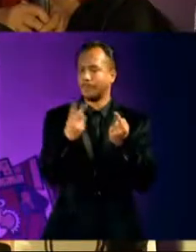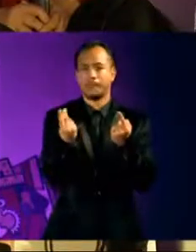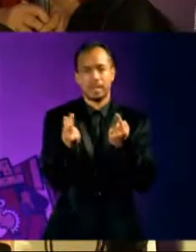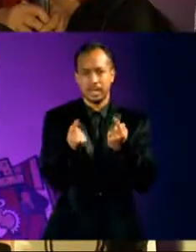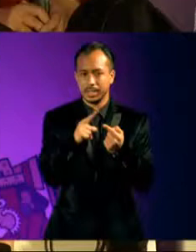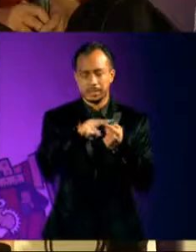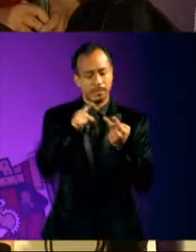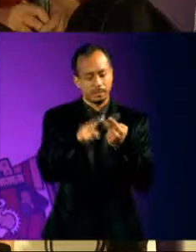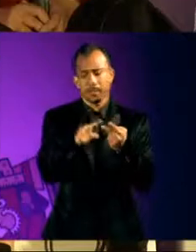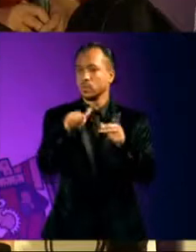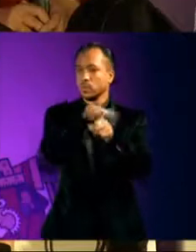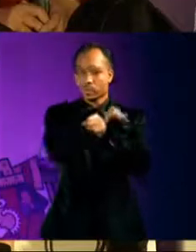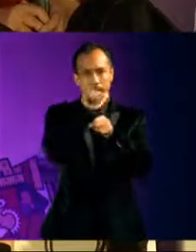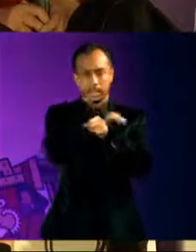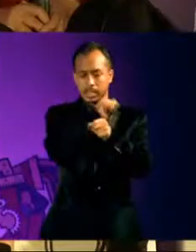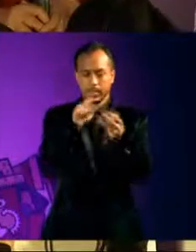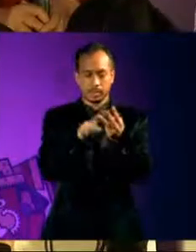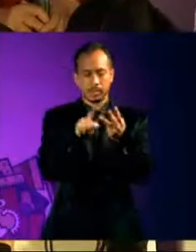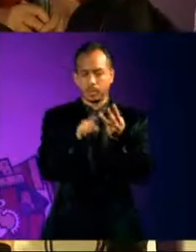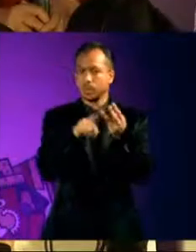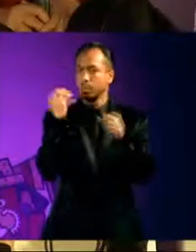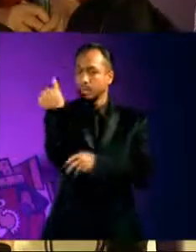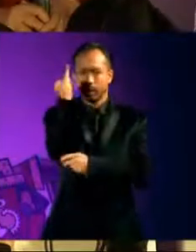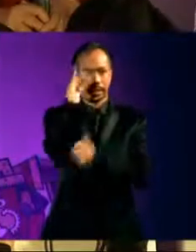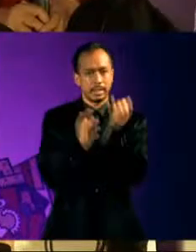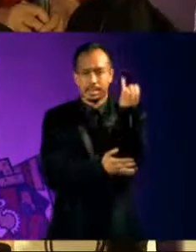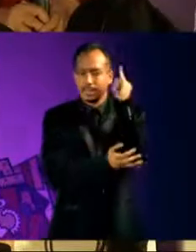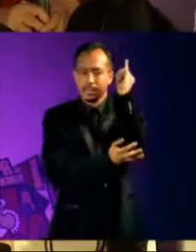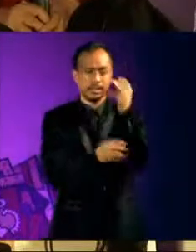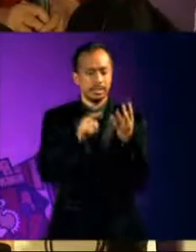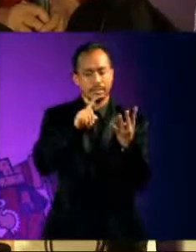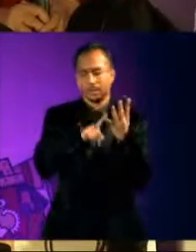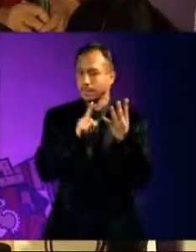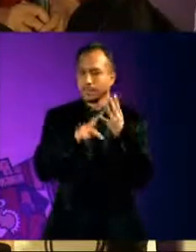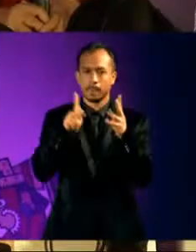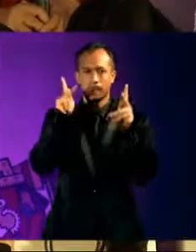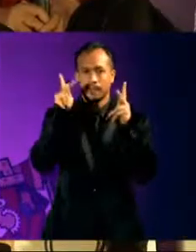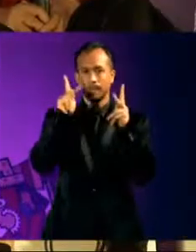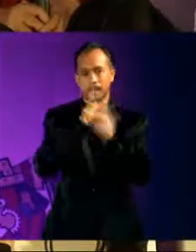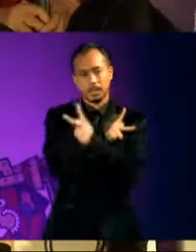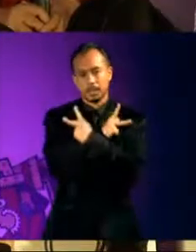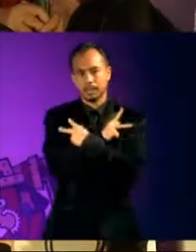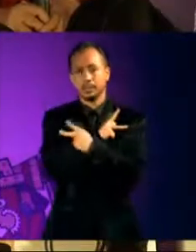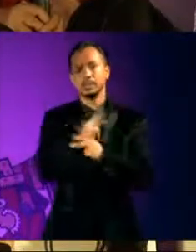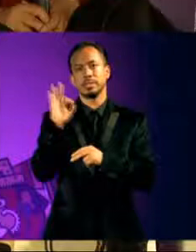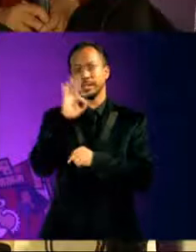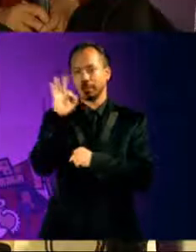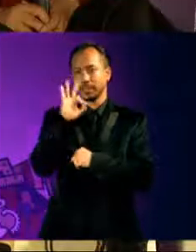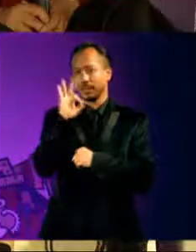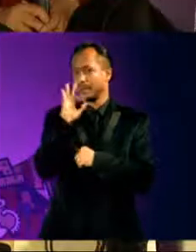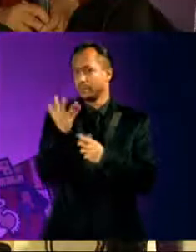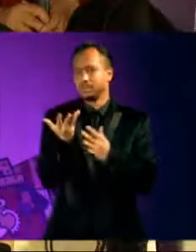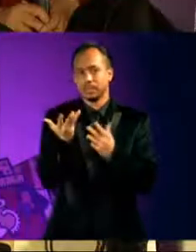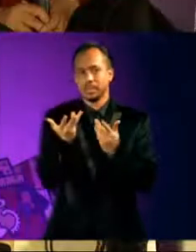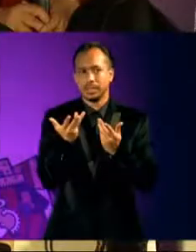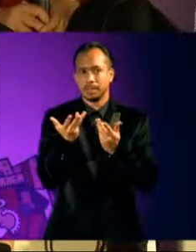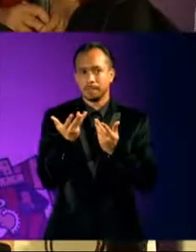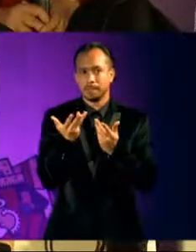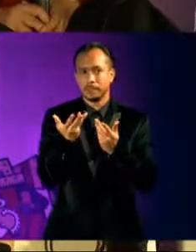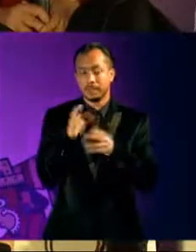el coche o coches de vacaciones y a lo mejor hasta una casa de campo no no vivíamos en un departamento